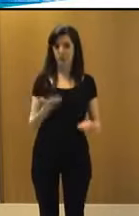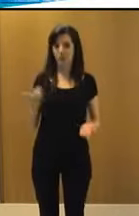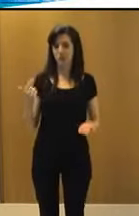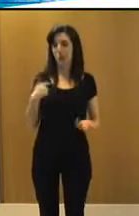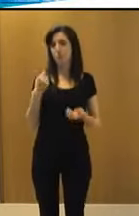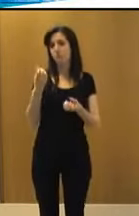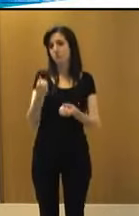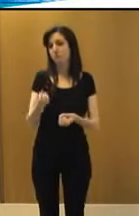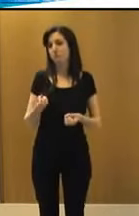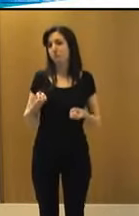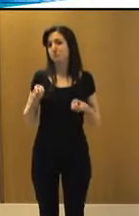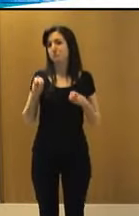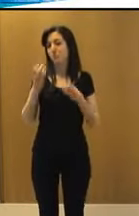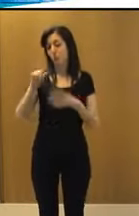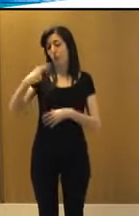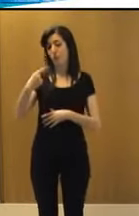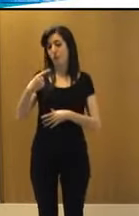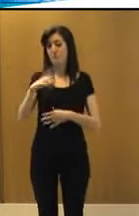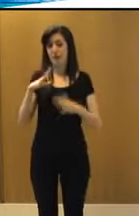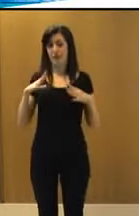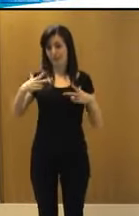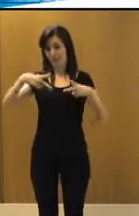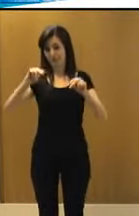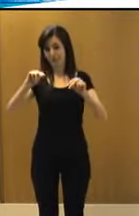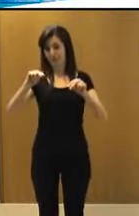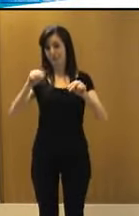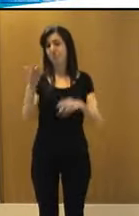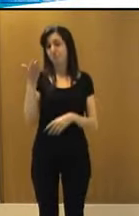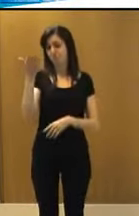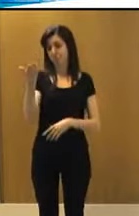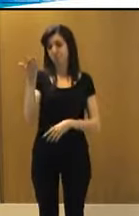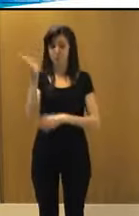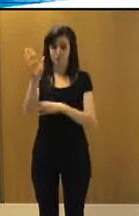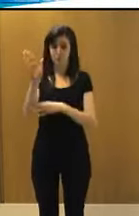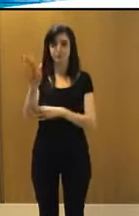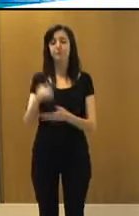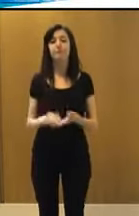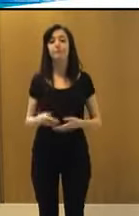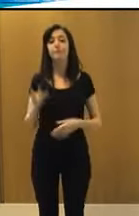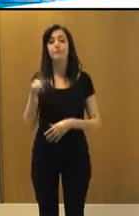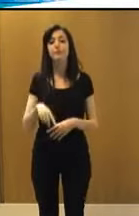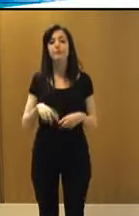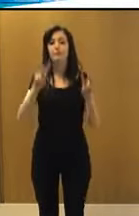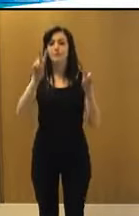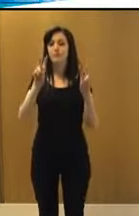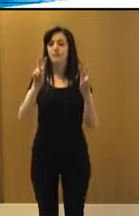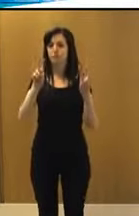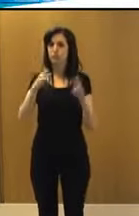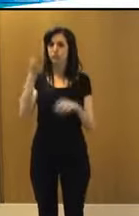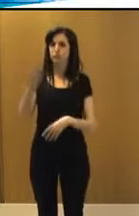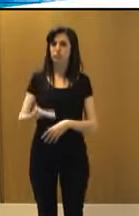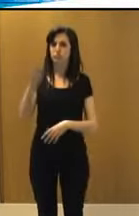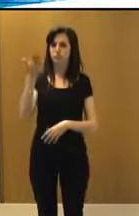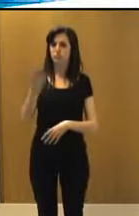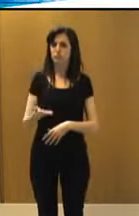bienvenido será. Entonces esto lo lanzaremos después de vacaciones. Y habéis visto también un tema también que es